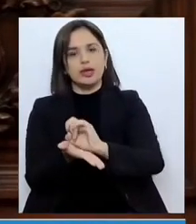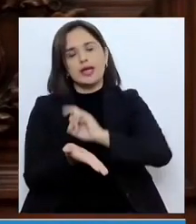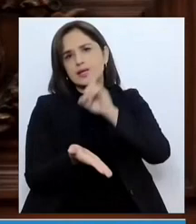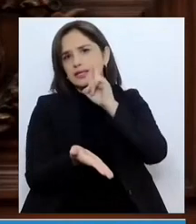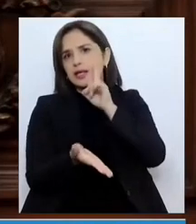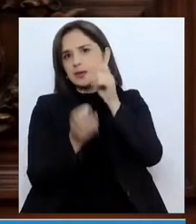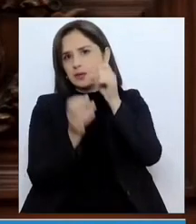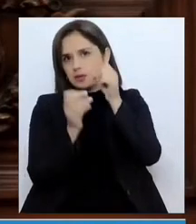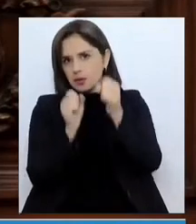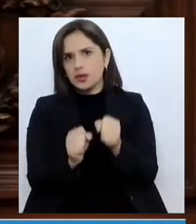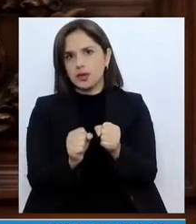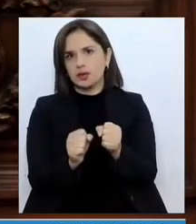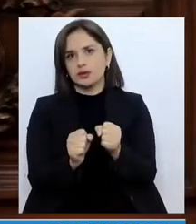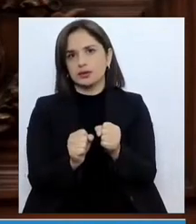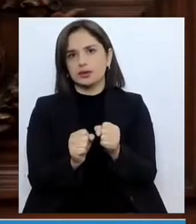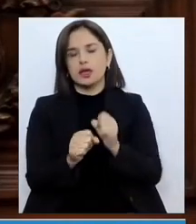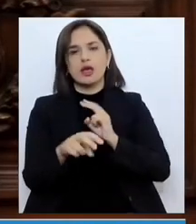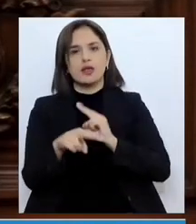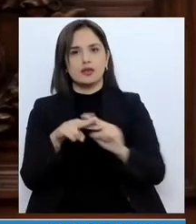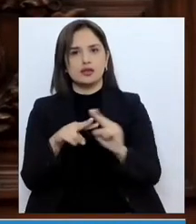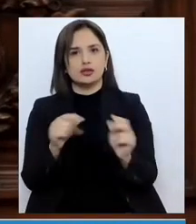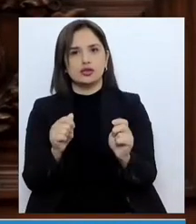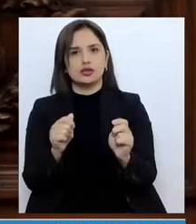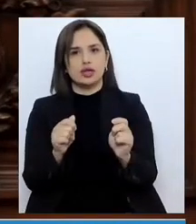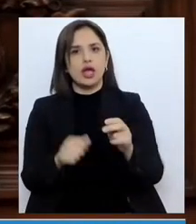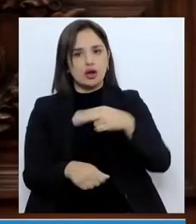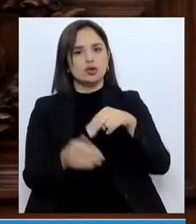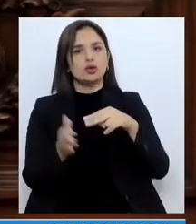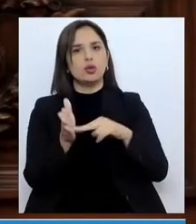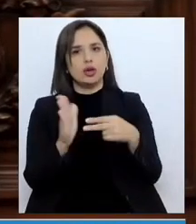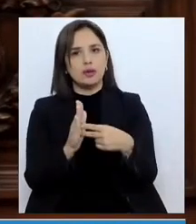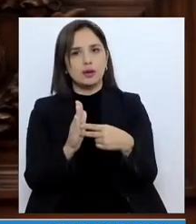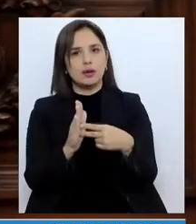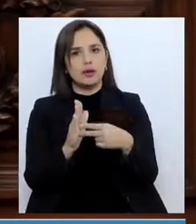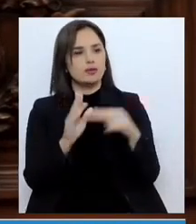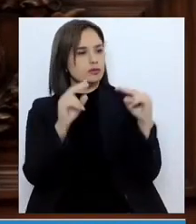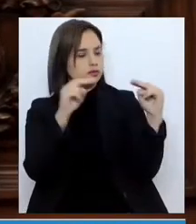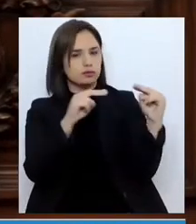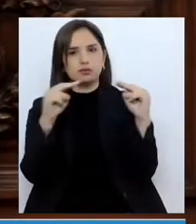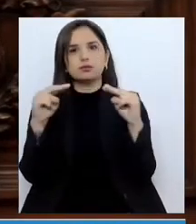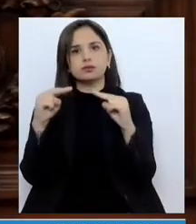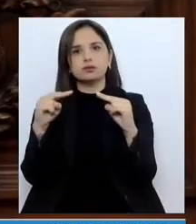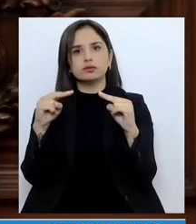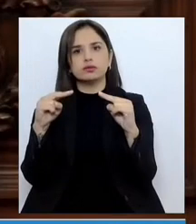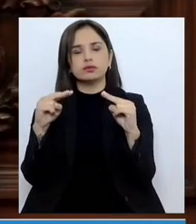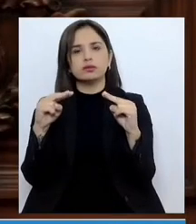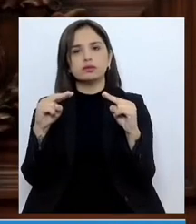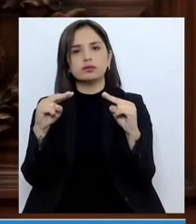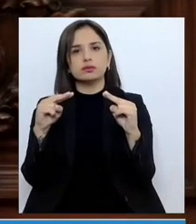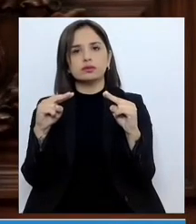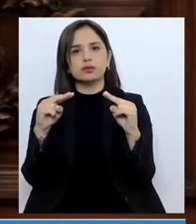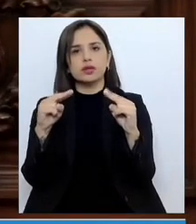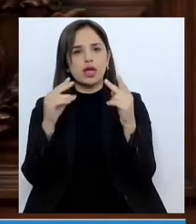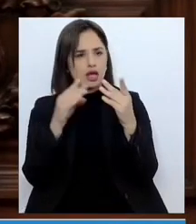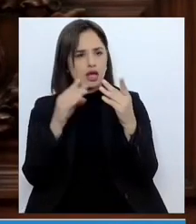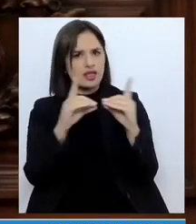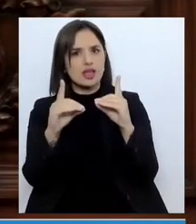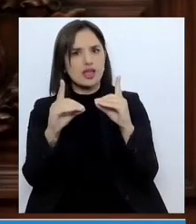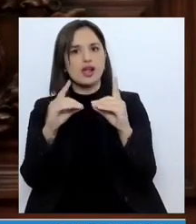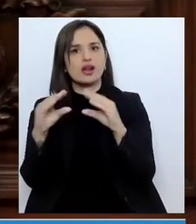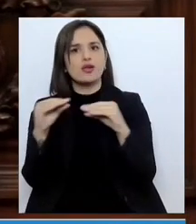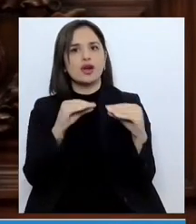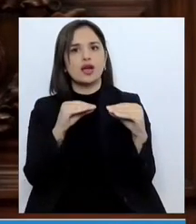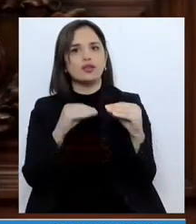resolver nuestros problemas mirándonos a los ojos, abriendo el diálogo, diciéndonos la verdad y llegar a